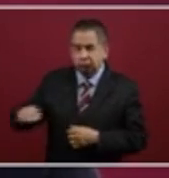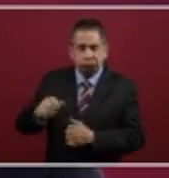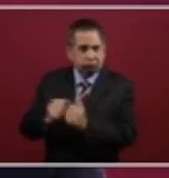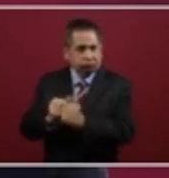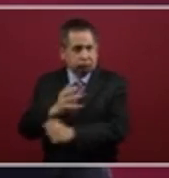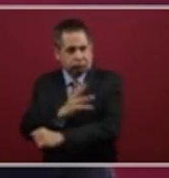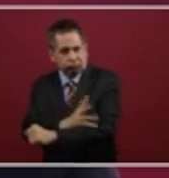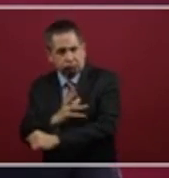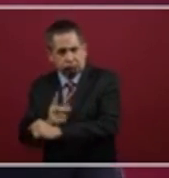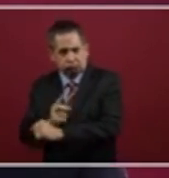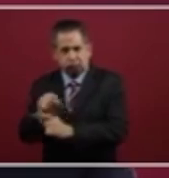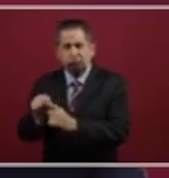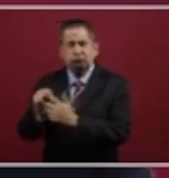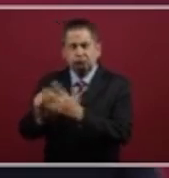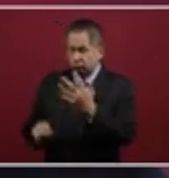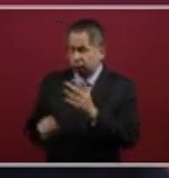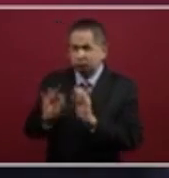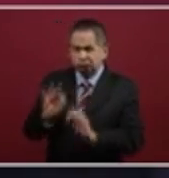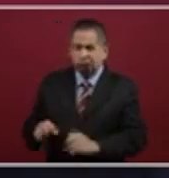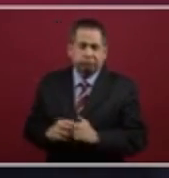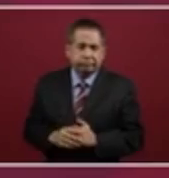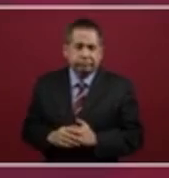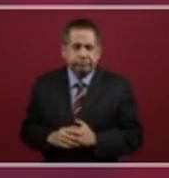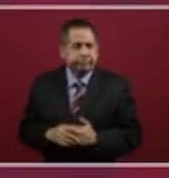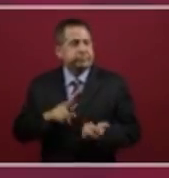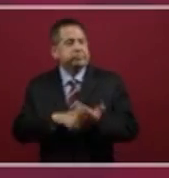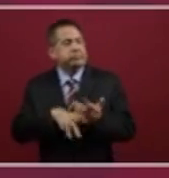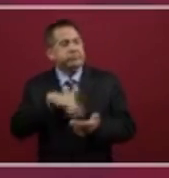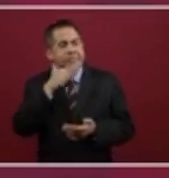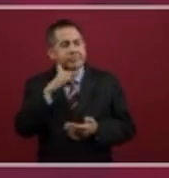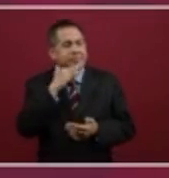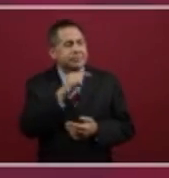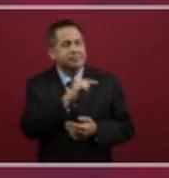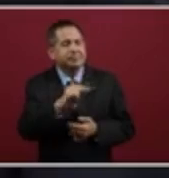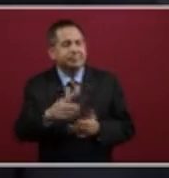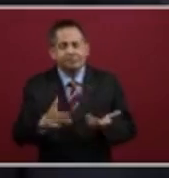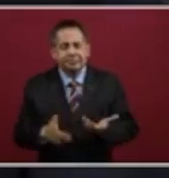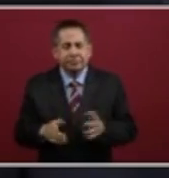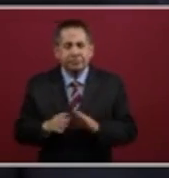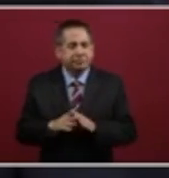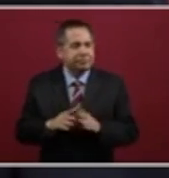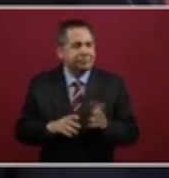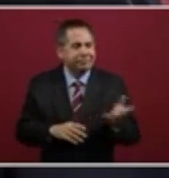honestidad. Este asunto de la corrupción es un